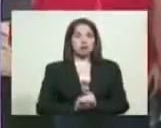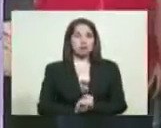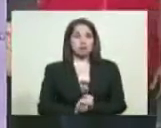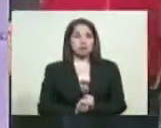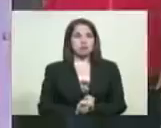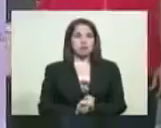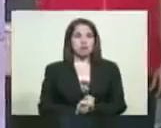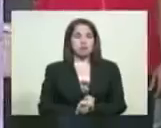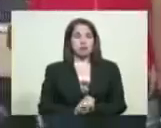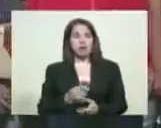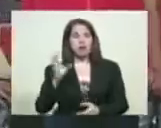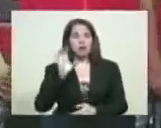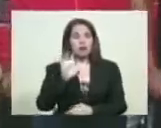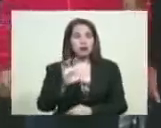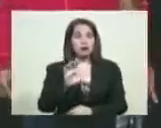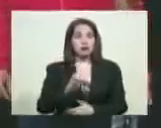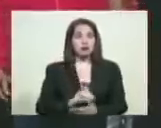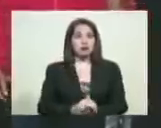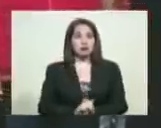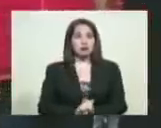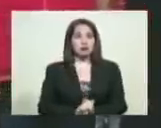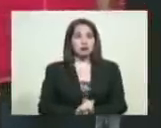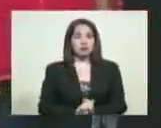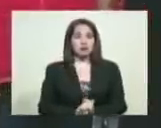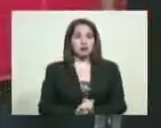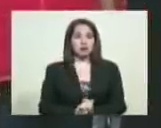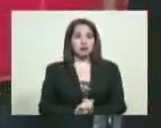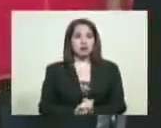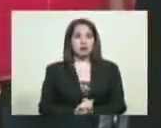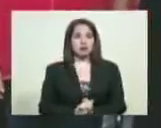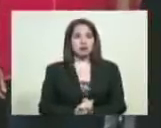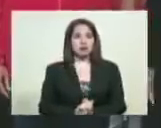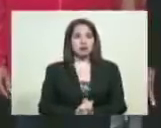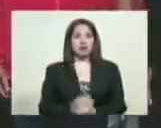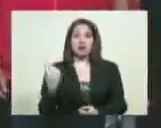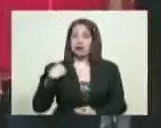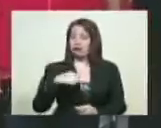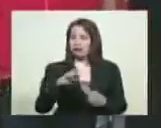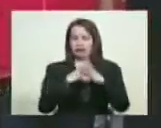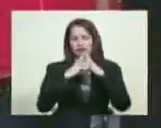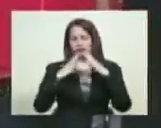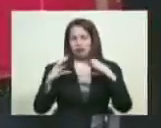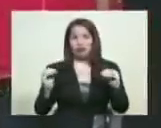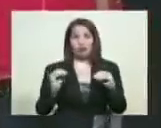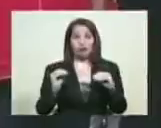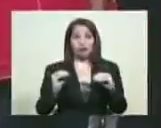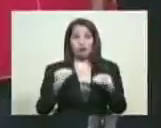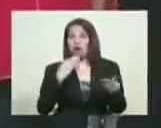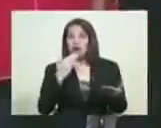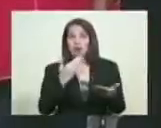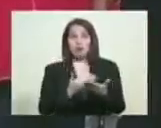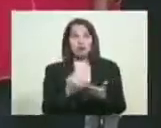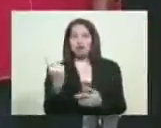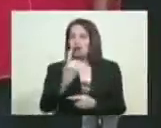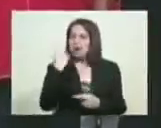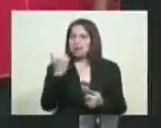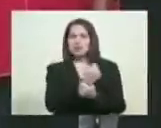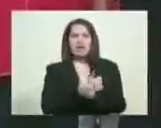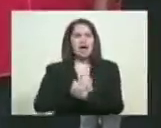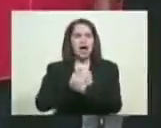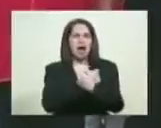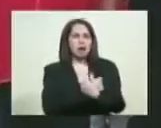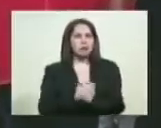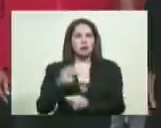Somos un país que lo tiene todo. Yo solo pido un poquito de amor por